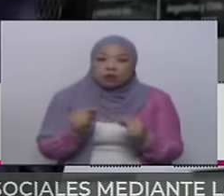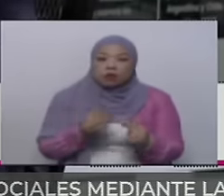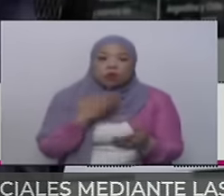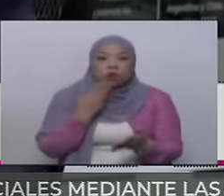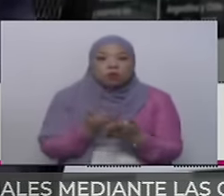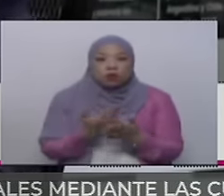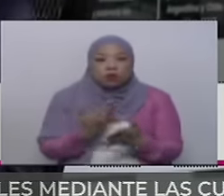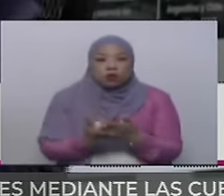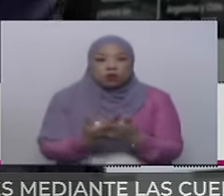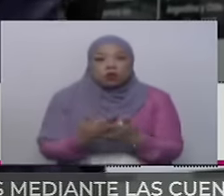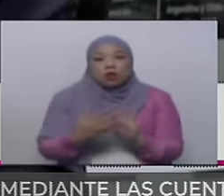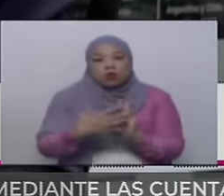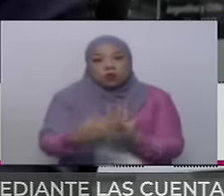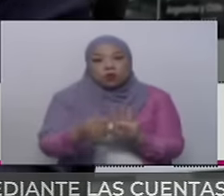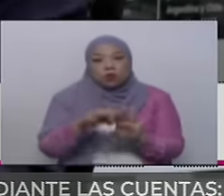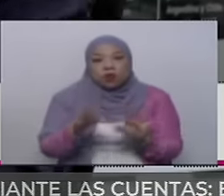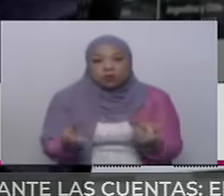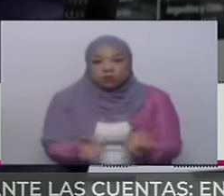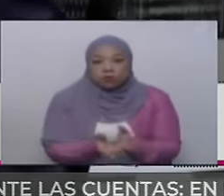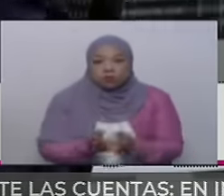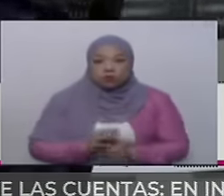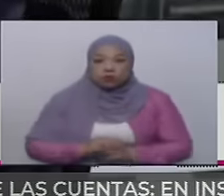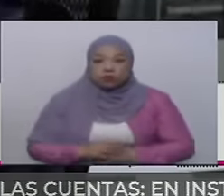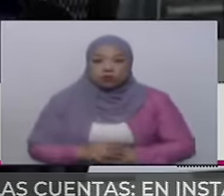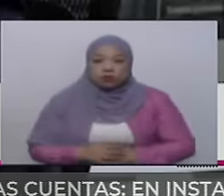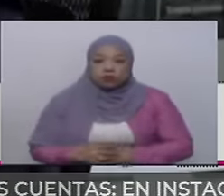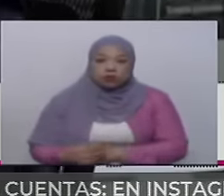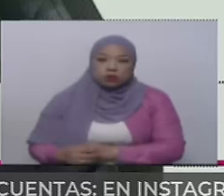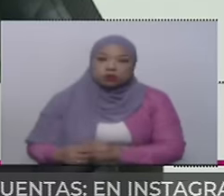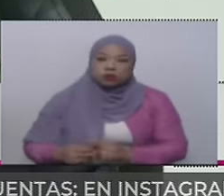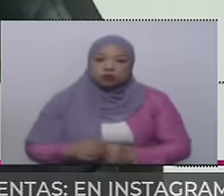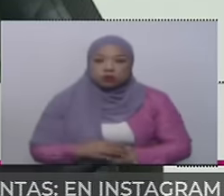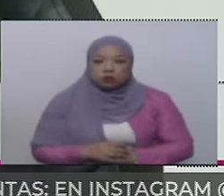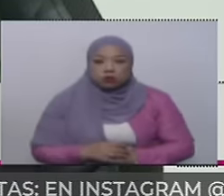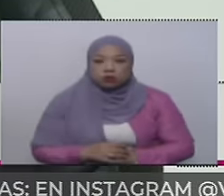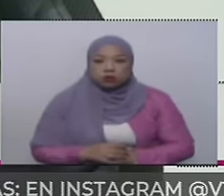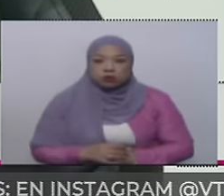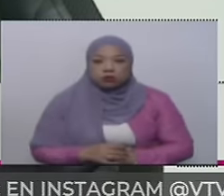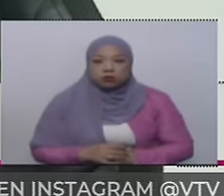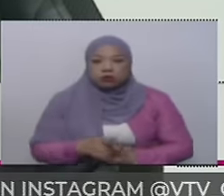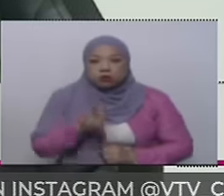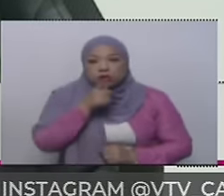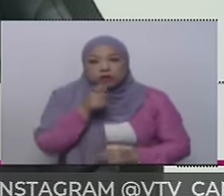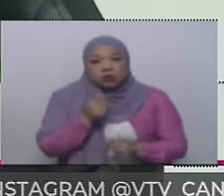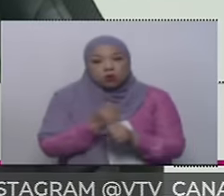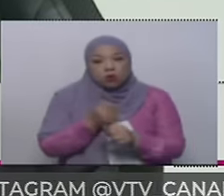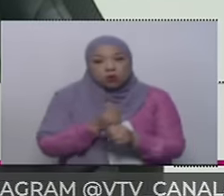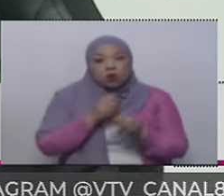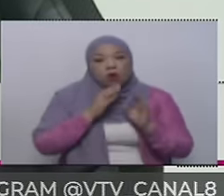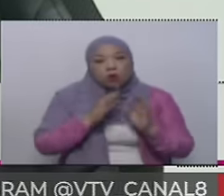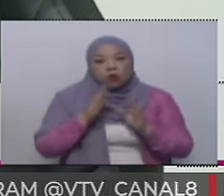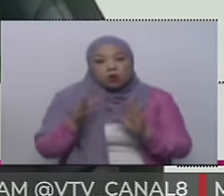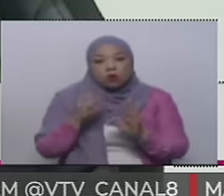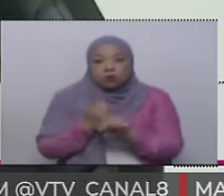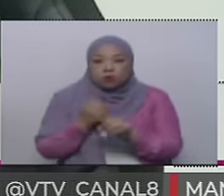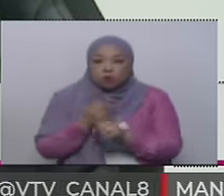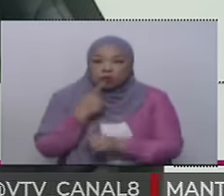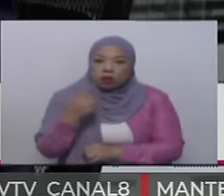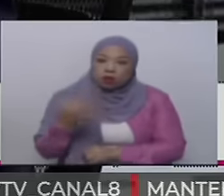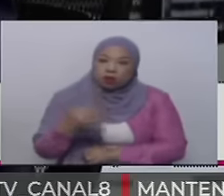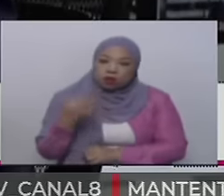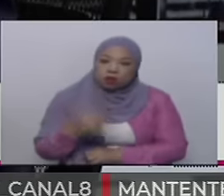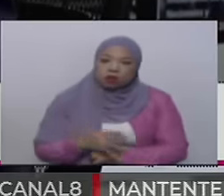participación ejemplar para el mundo entero. Y aún así hablan de dictadura en este país que no tiene un órgano electoral regente. Una